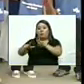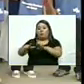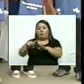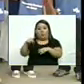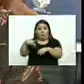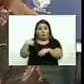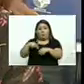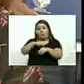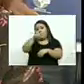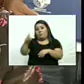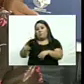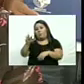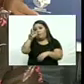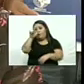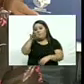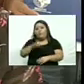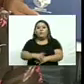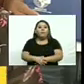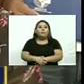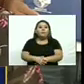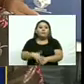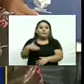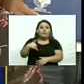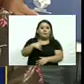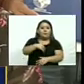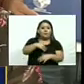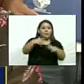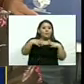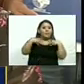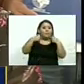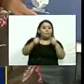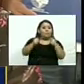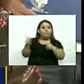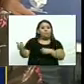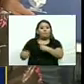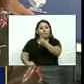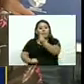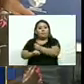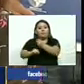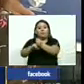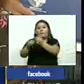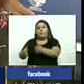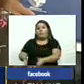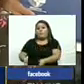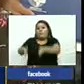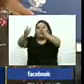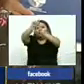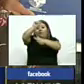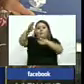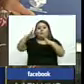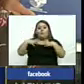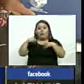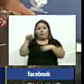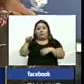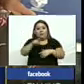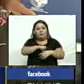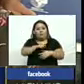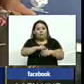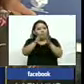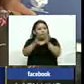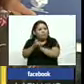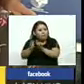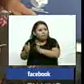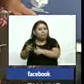de 2020. El Ministerio de Salud, a través del Instituto Nacional de Salud, es el encargado de planificar, coordinar